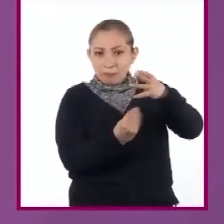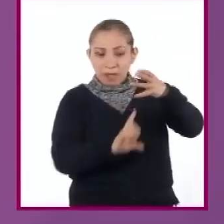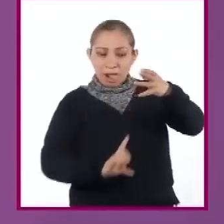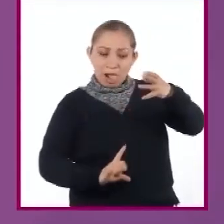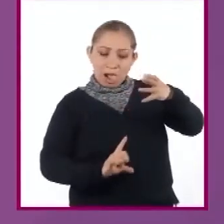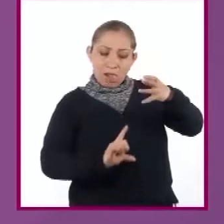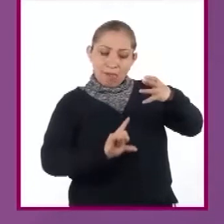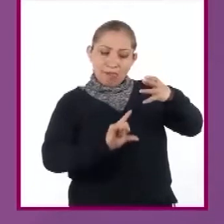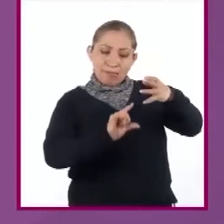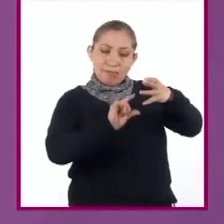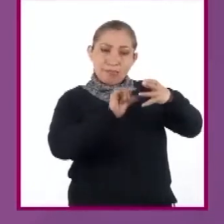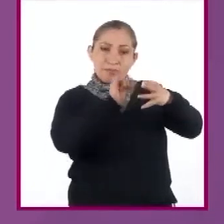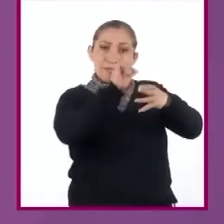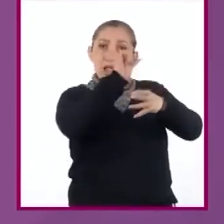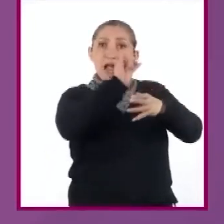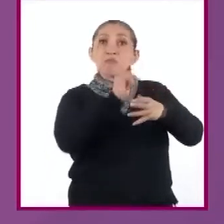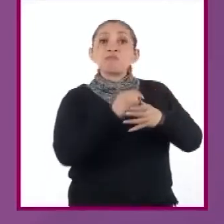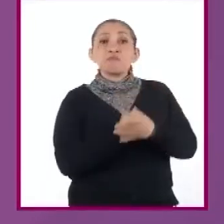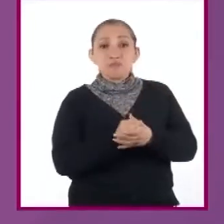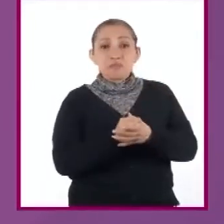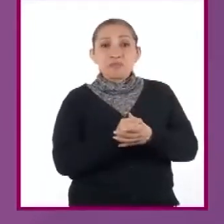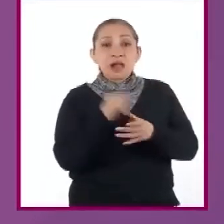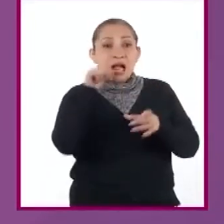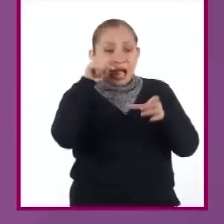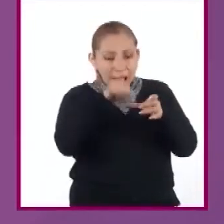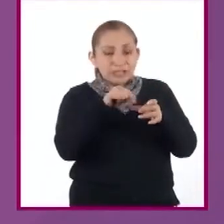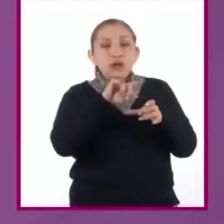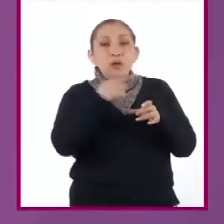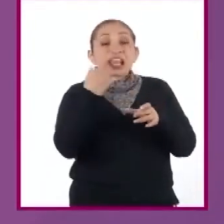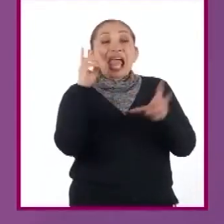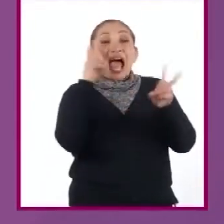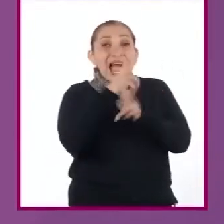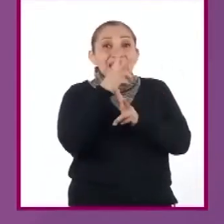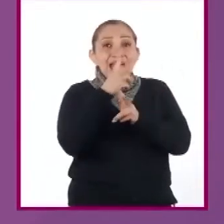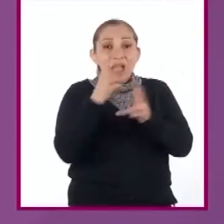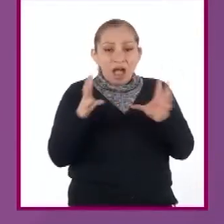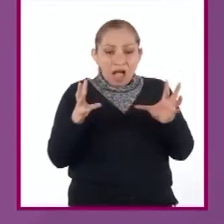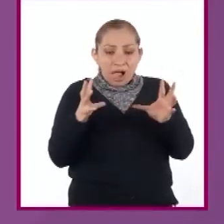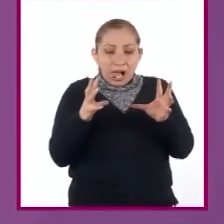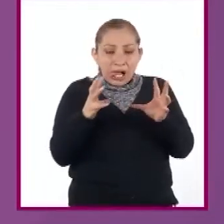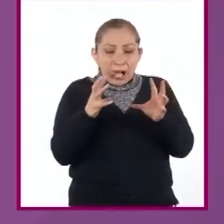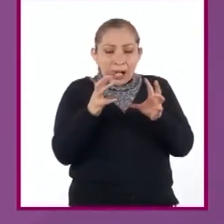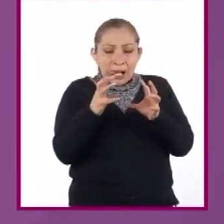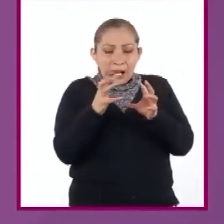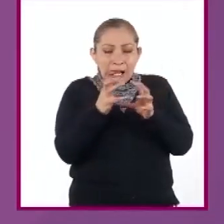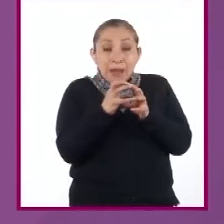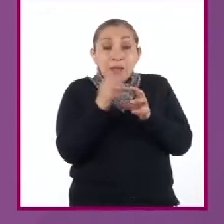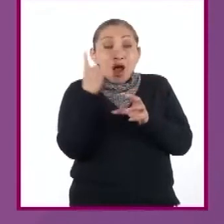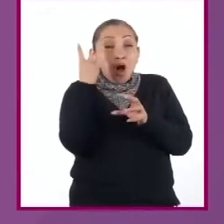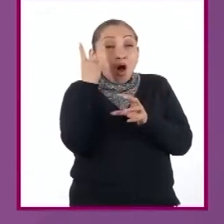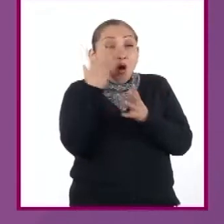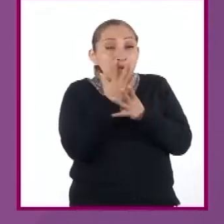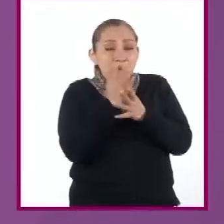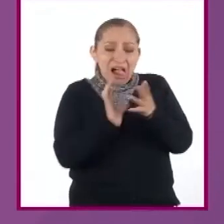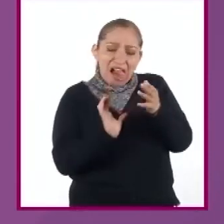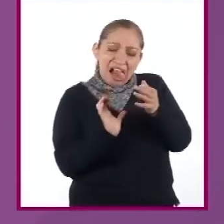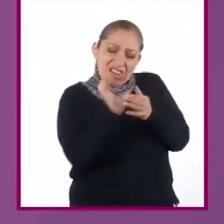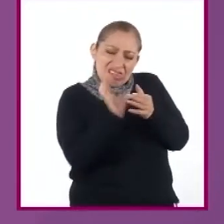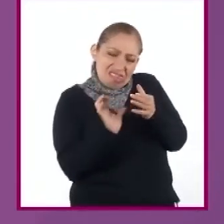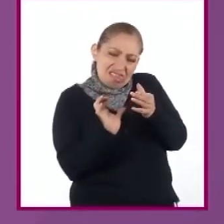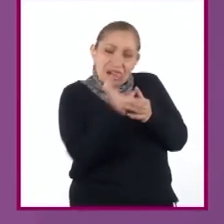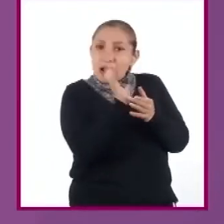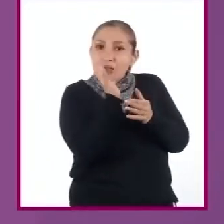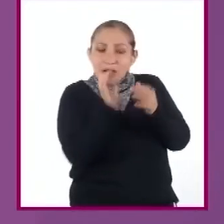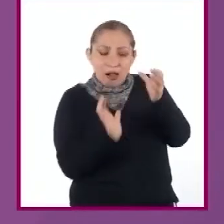el émbolo de la jeringa se mueve. Eso es porque el aire se está comprimiendo, pero llega un momento en que por más que